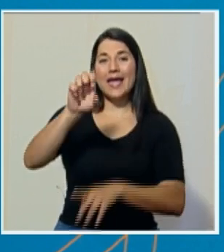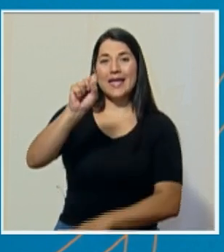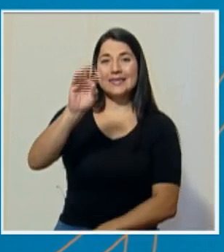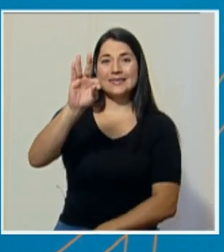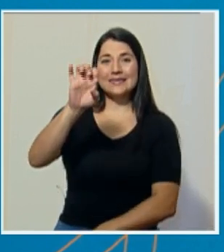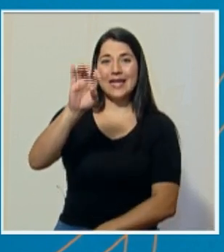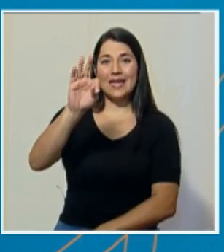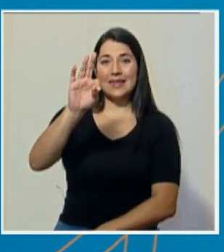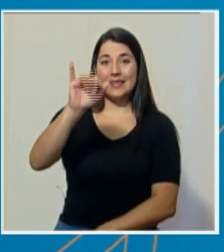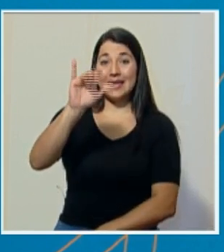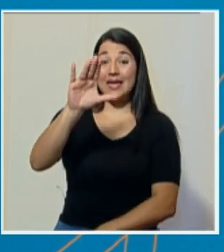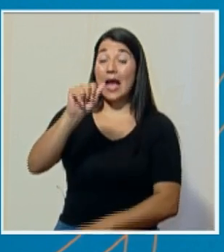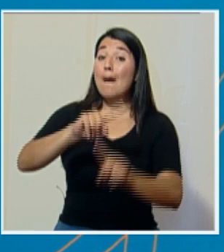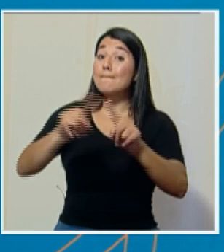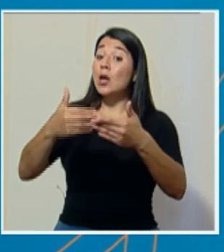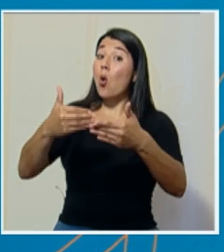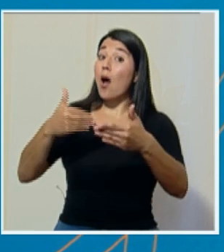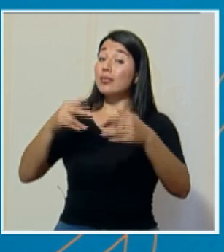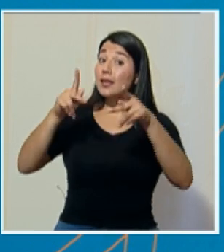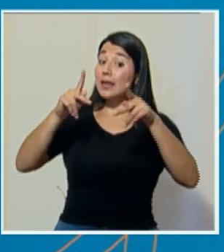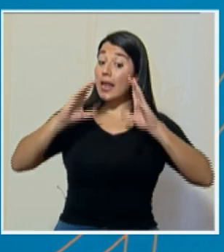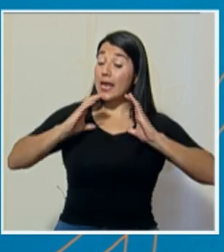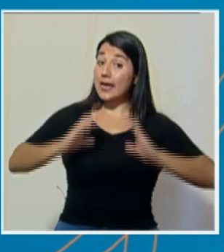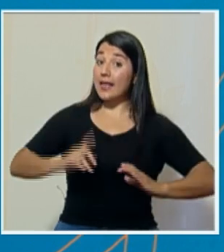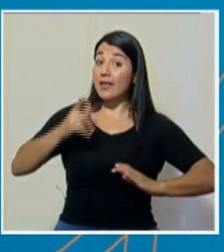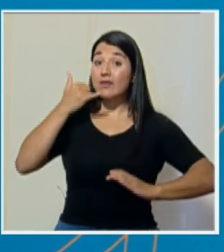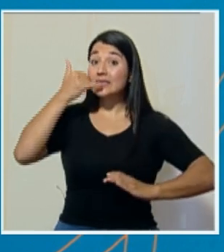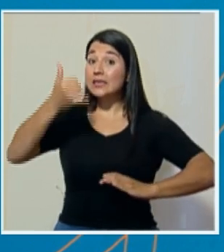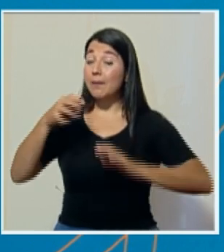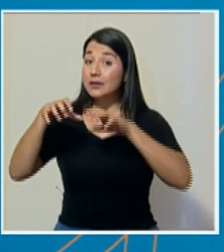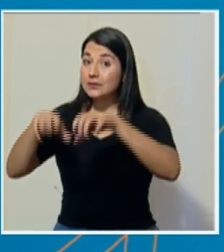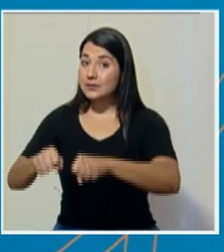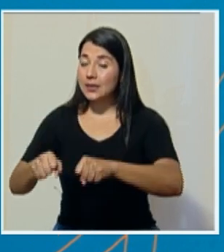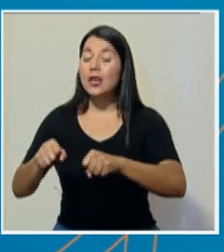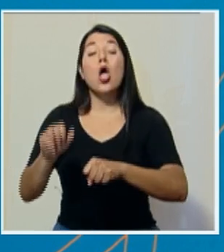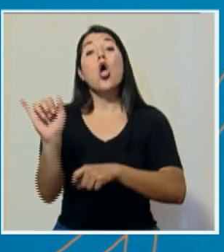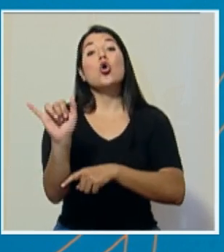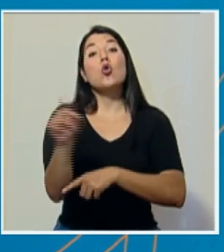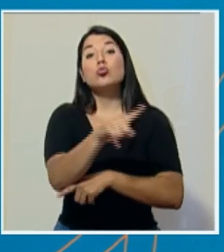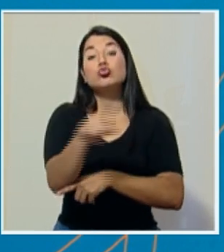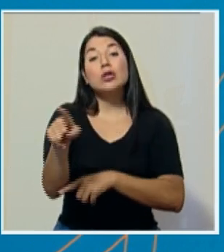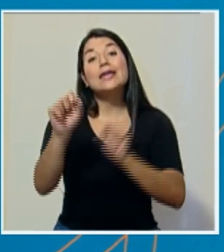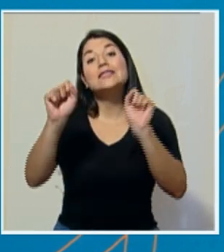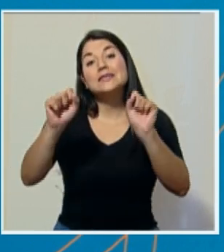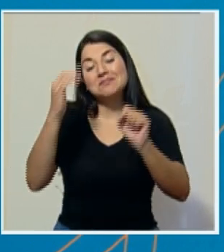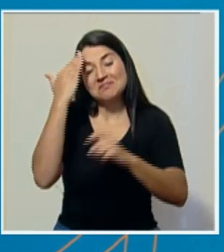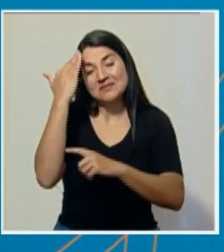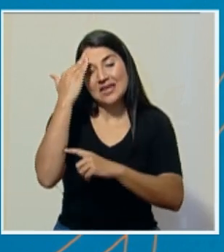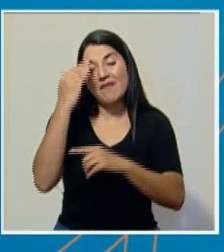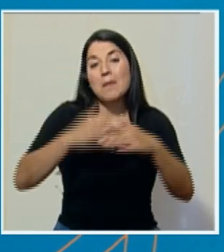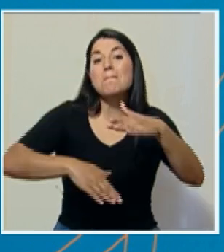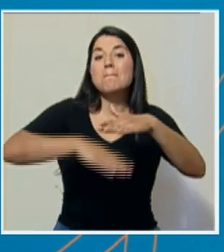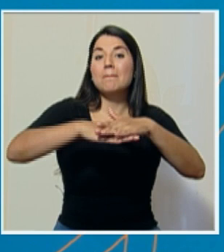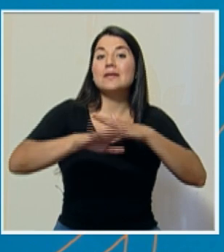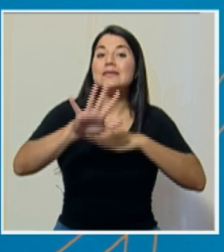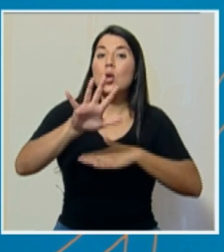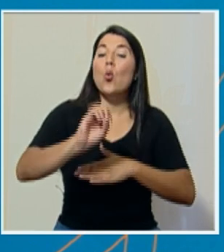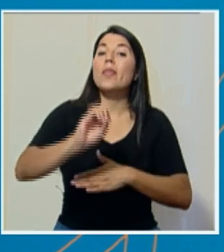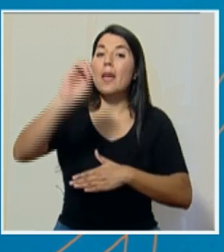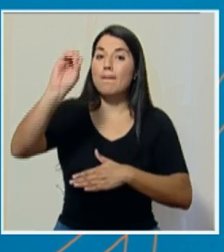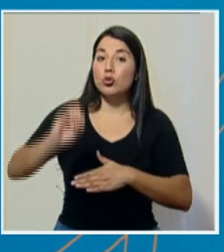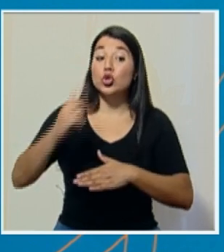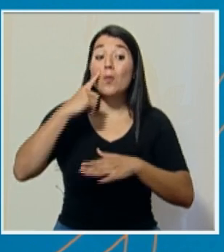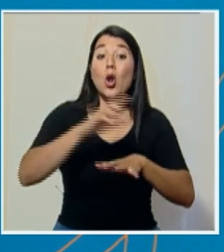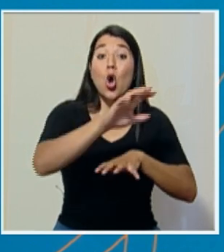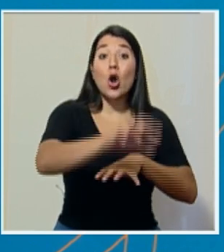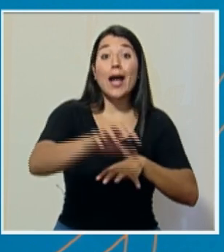con cita. Como ustedes pueden ver, esto se va a habilitar con un aforo del 50% para los